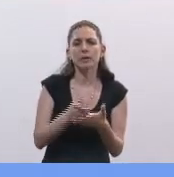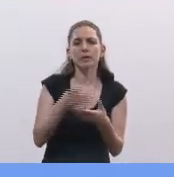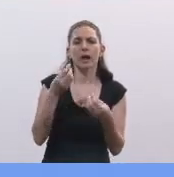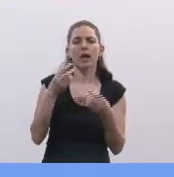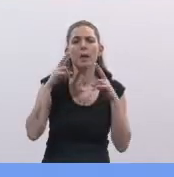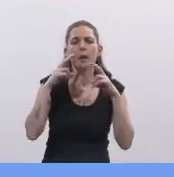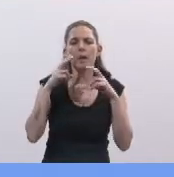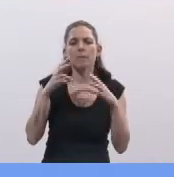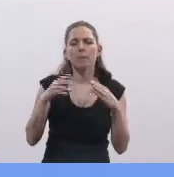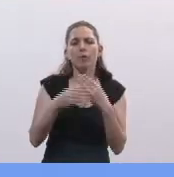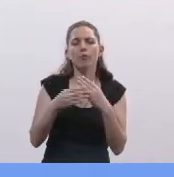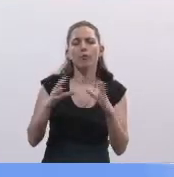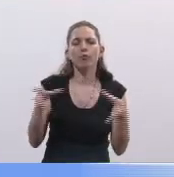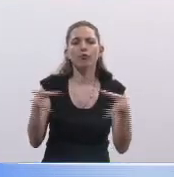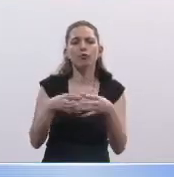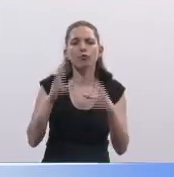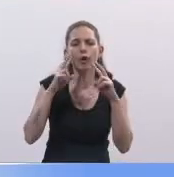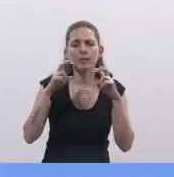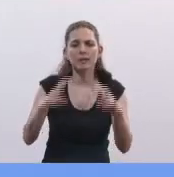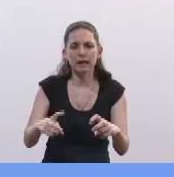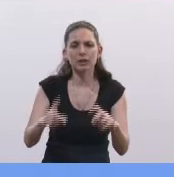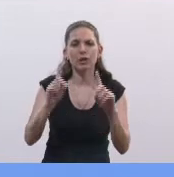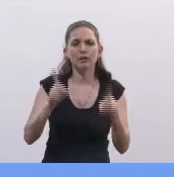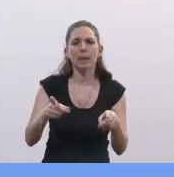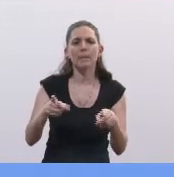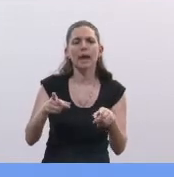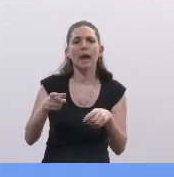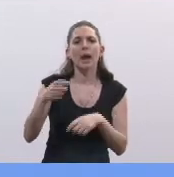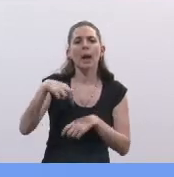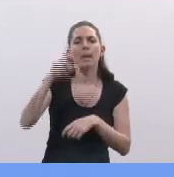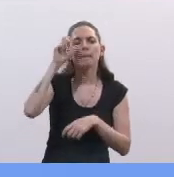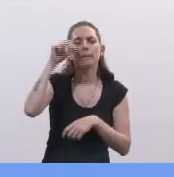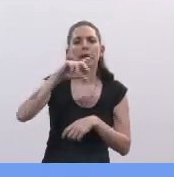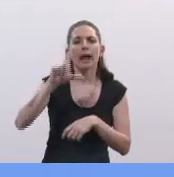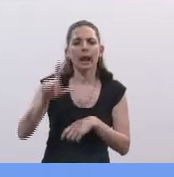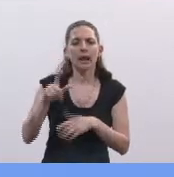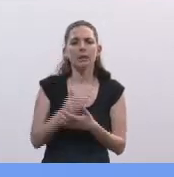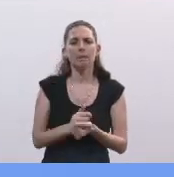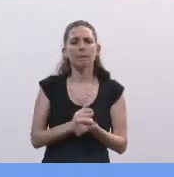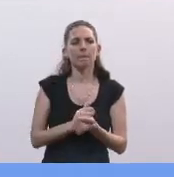de la investigación e impulso autónomo de la acción penal mediante la última modificación, ¿verdad?,